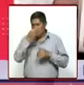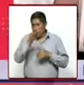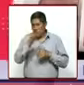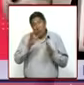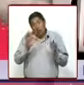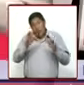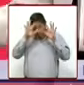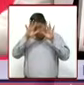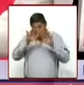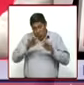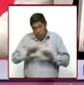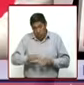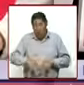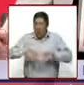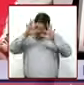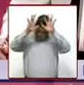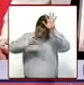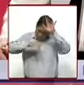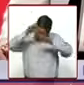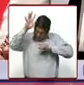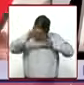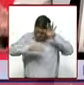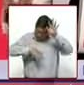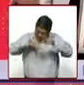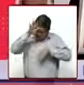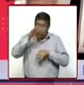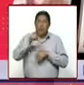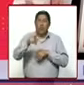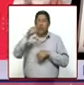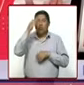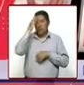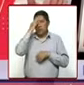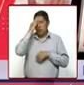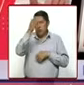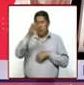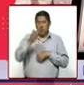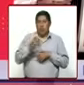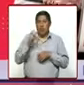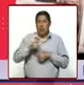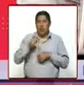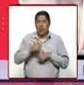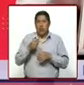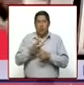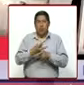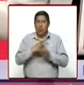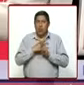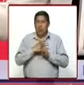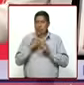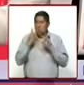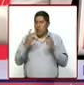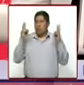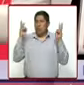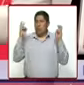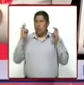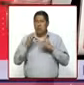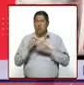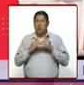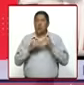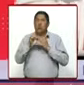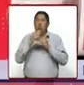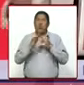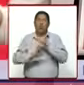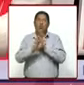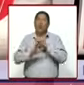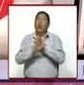pesar de que ya está lloviendo, pero vamos a entrar recién a época de lluvias. Usted me está indicando de que necesitan un crédito para ver este tema